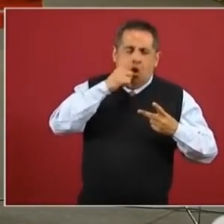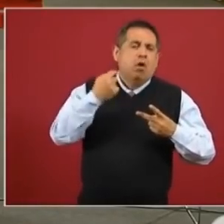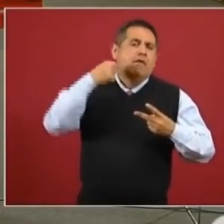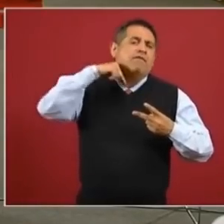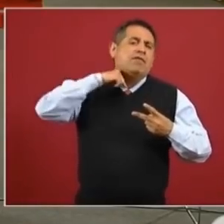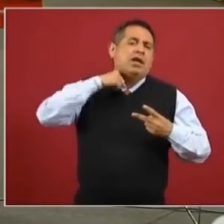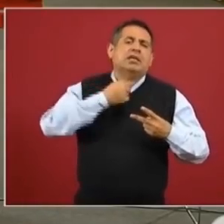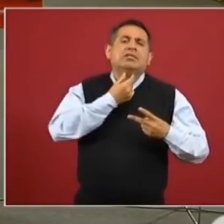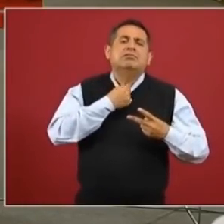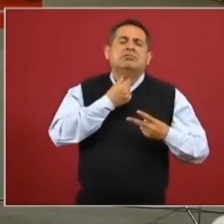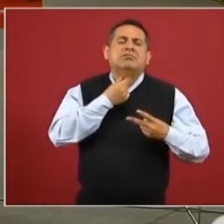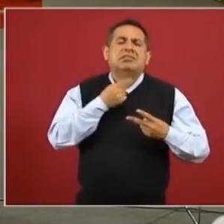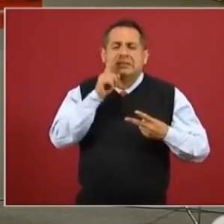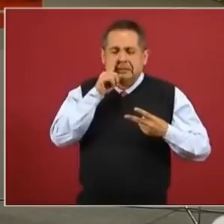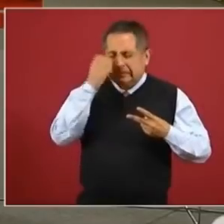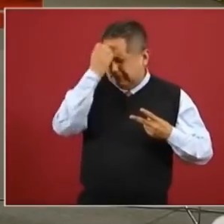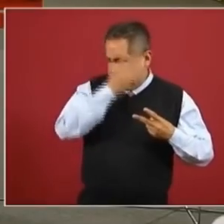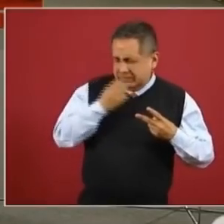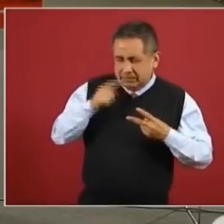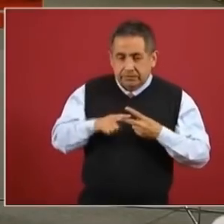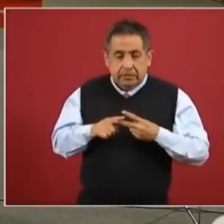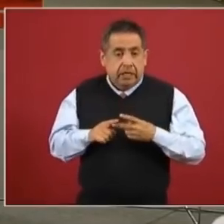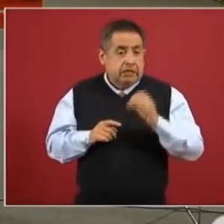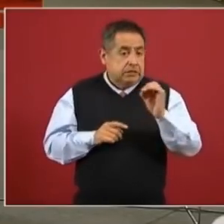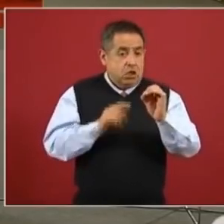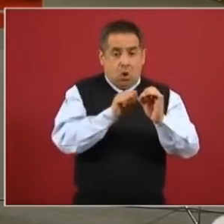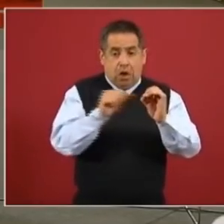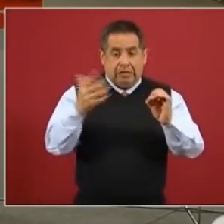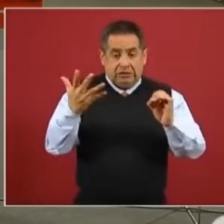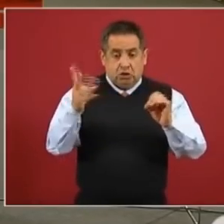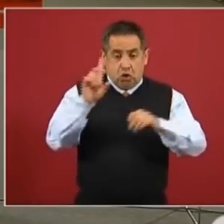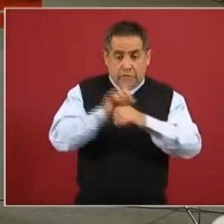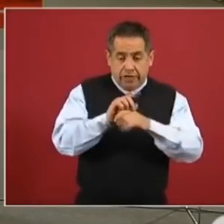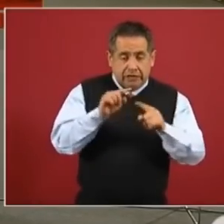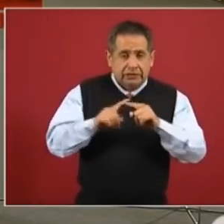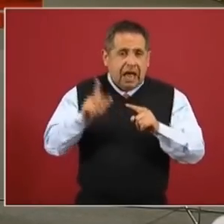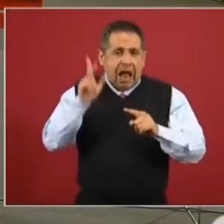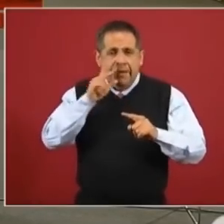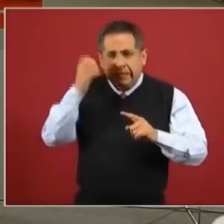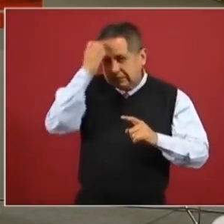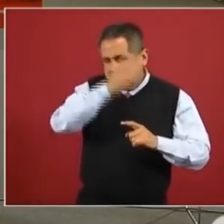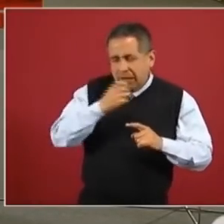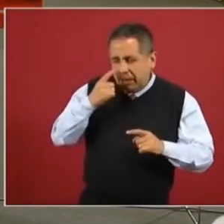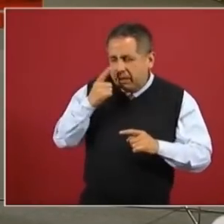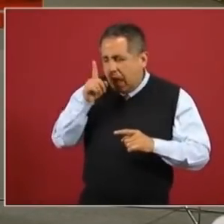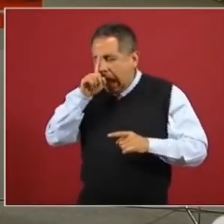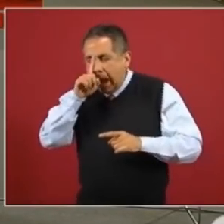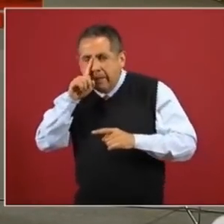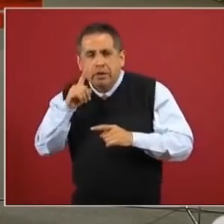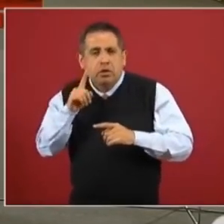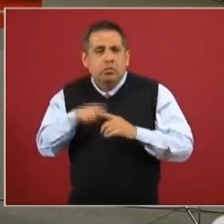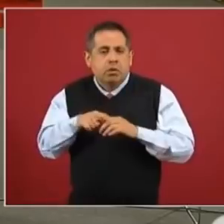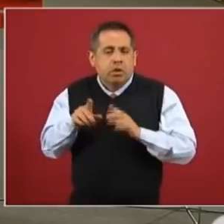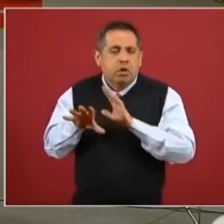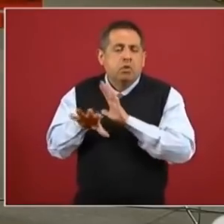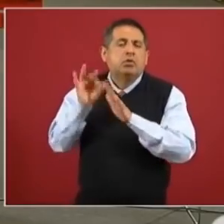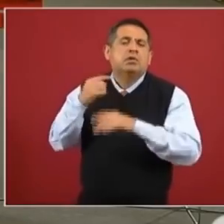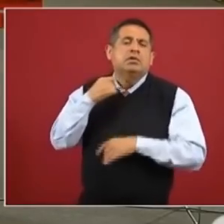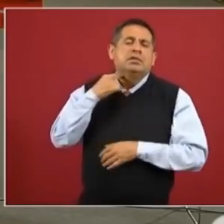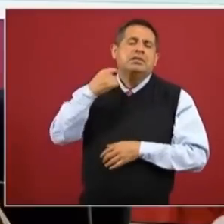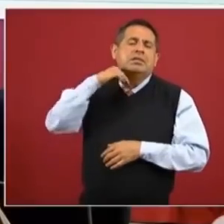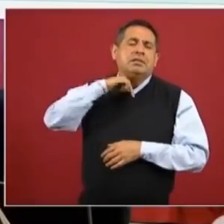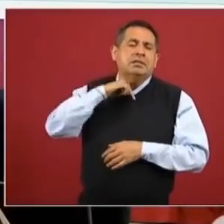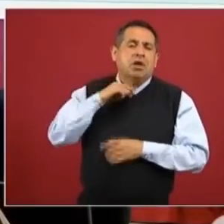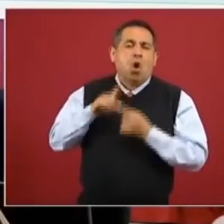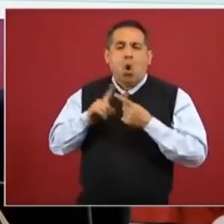faringe. Tenemos de 0 a 5 días para tomar una prueba por ejemplo, la de exudado faríngeo, la que es